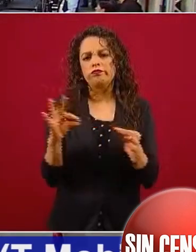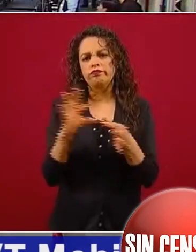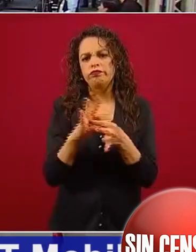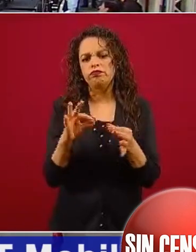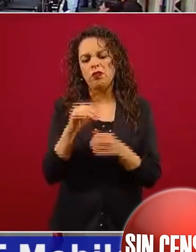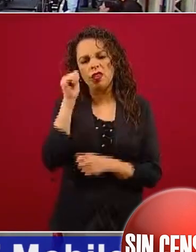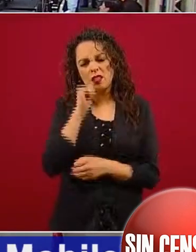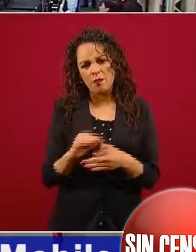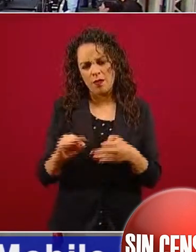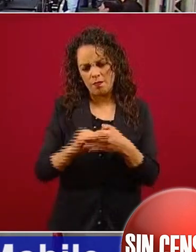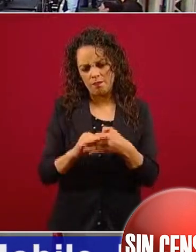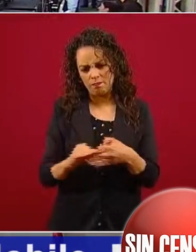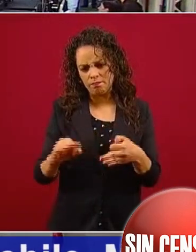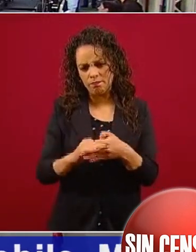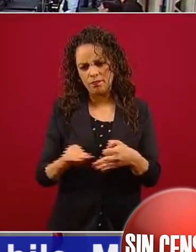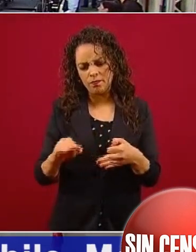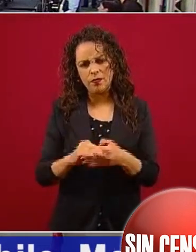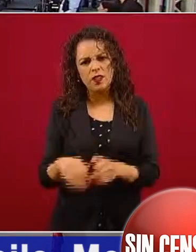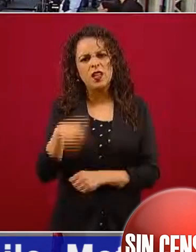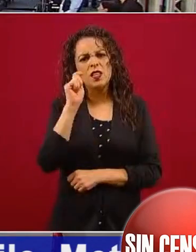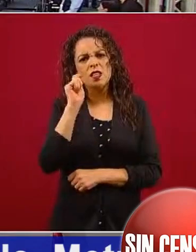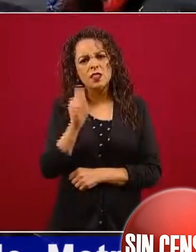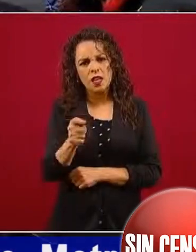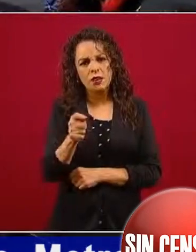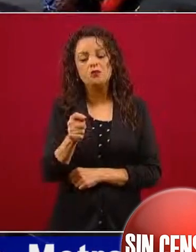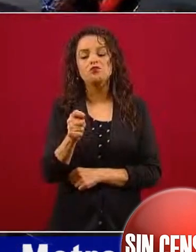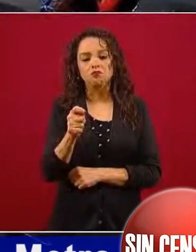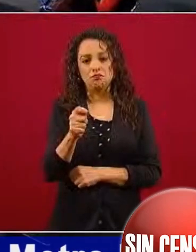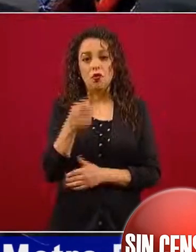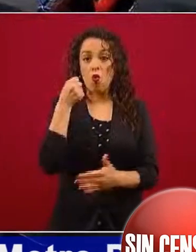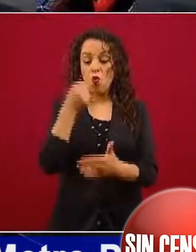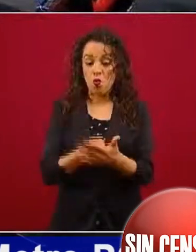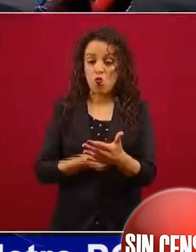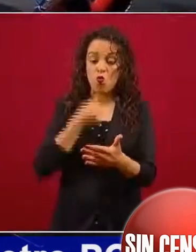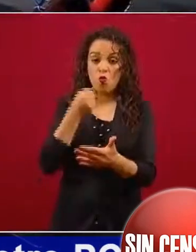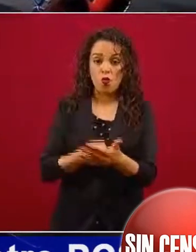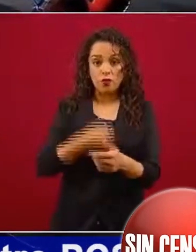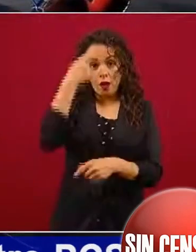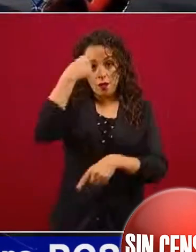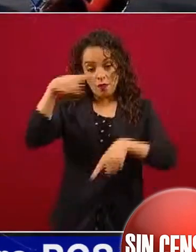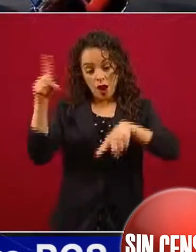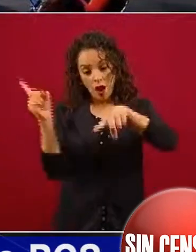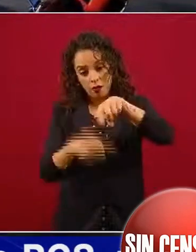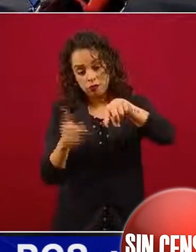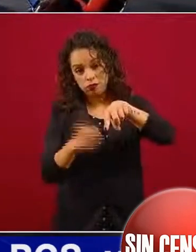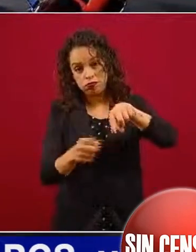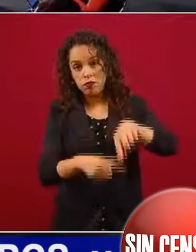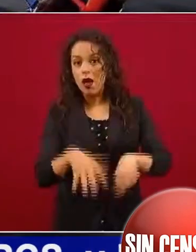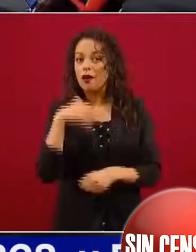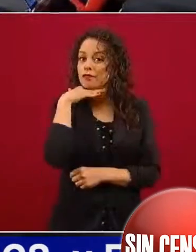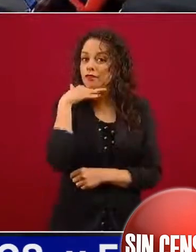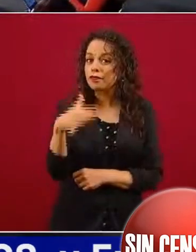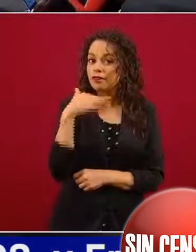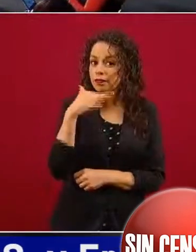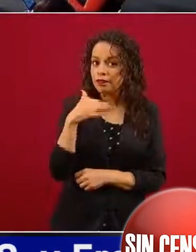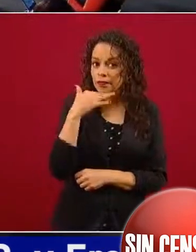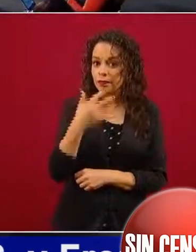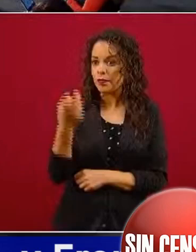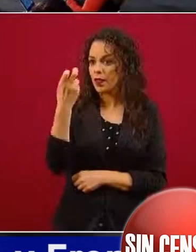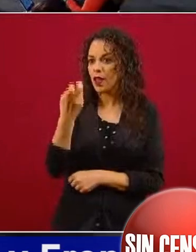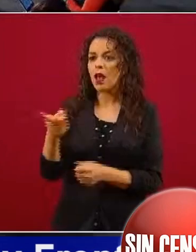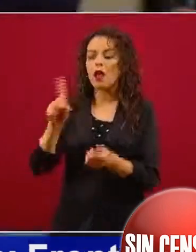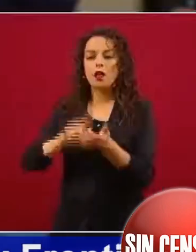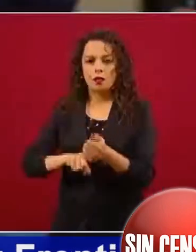de la lucha contra la corrupción y, bueno, una base pues es la transparencia, la rendición